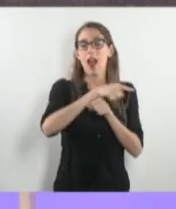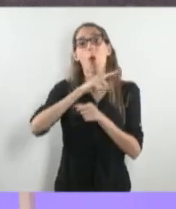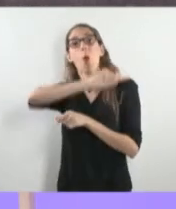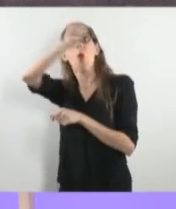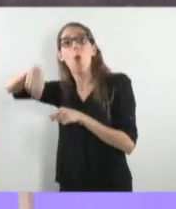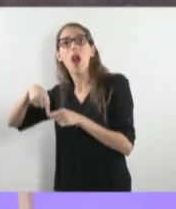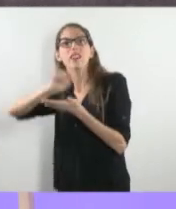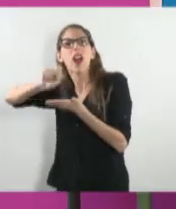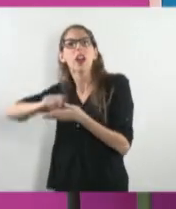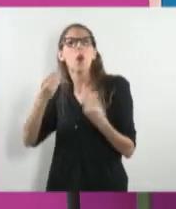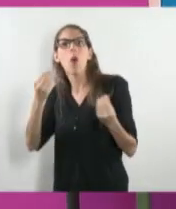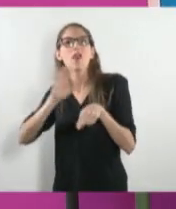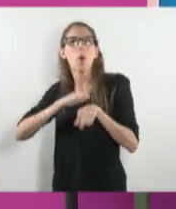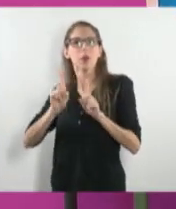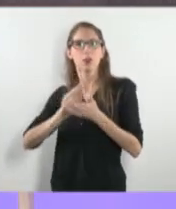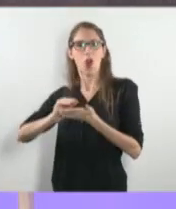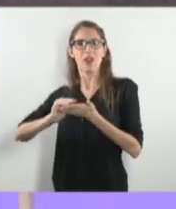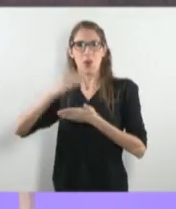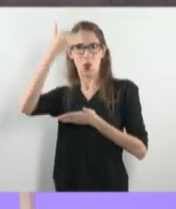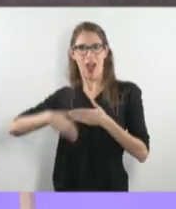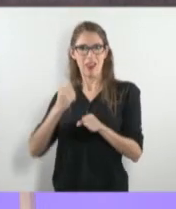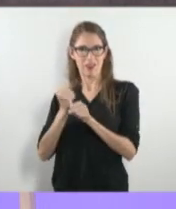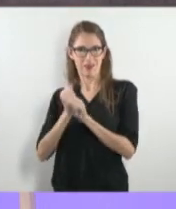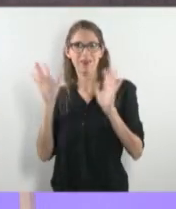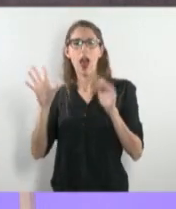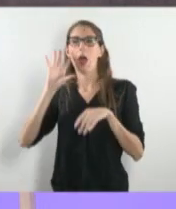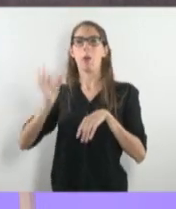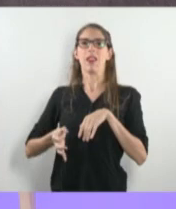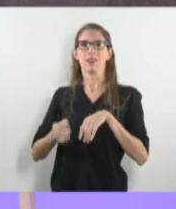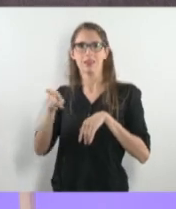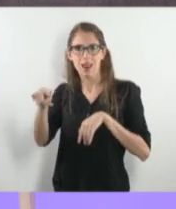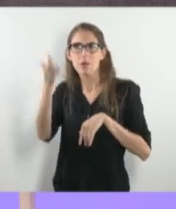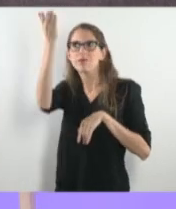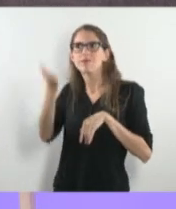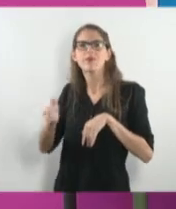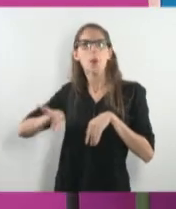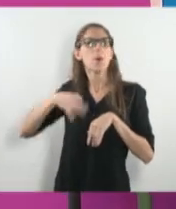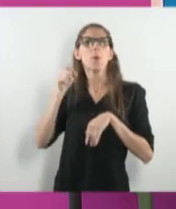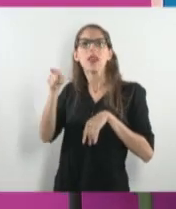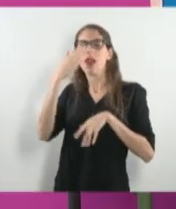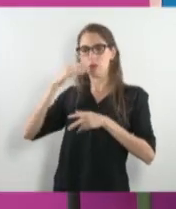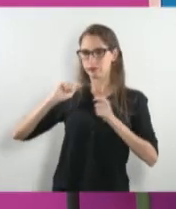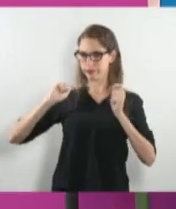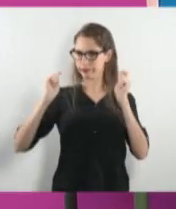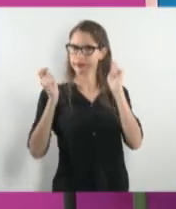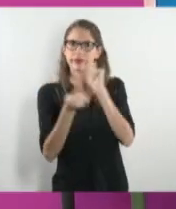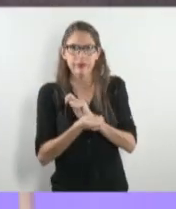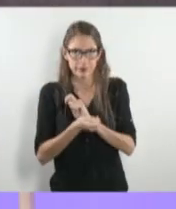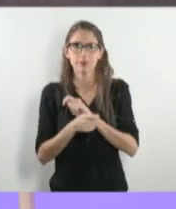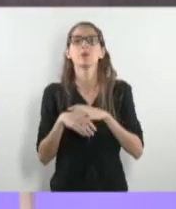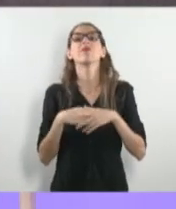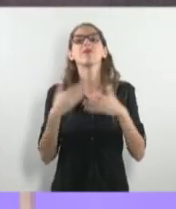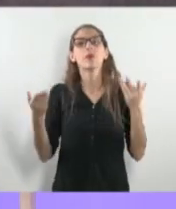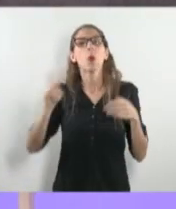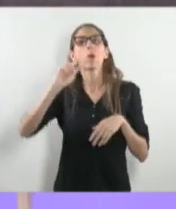a recontranotar uh-huh. esa relación entre lo que es su vida y cómo cambia un poco el texto. Bueno, muere sí. en